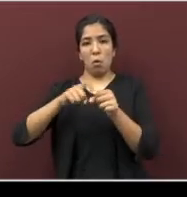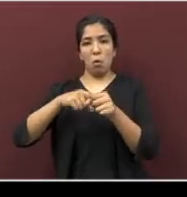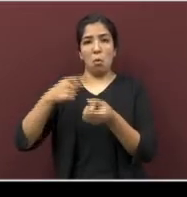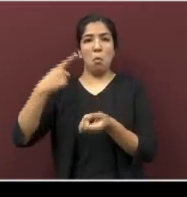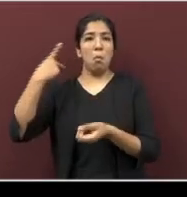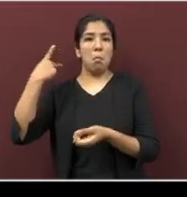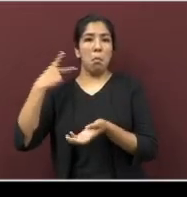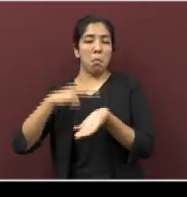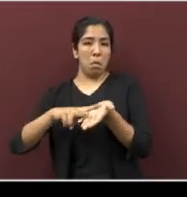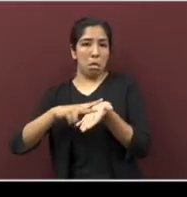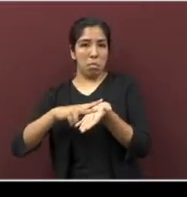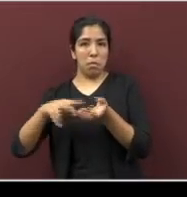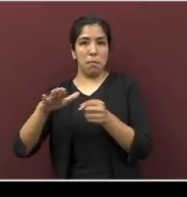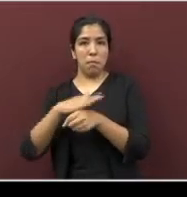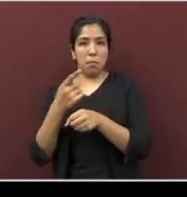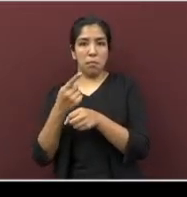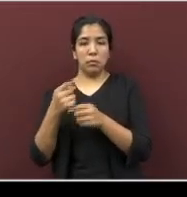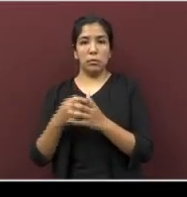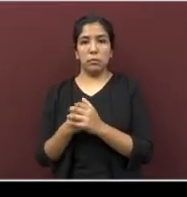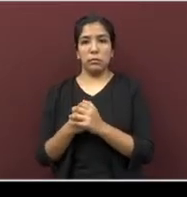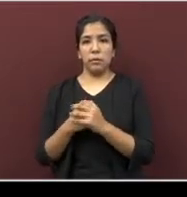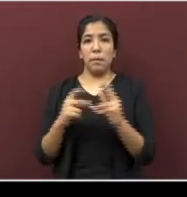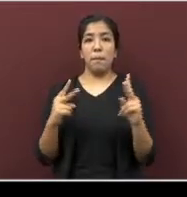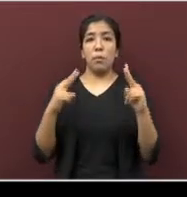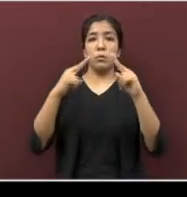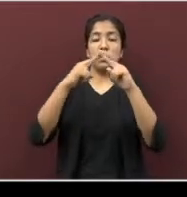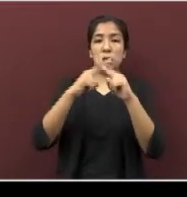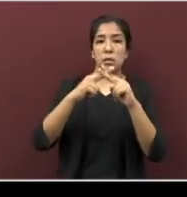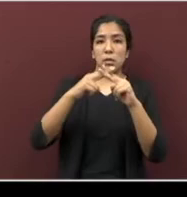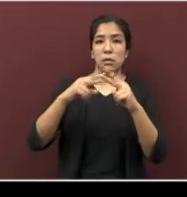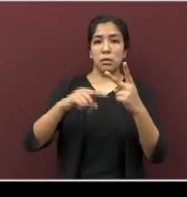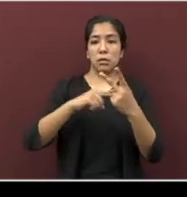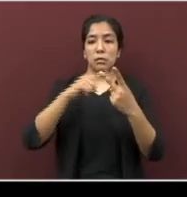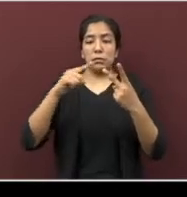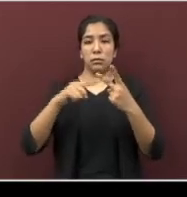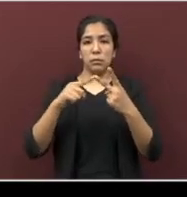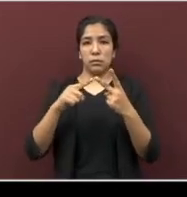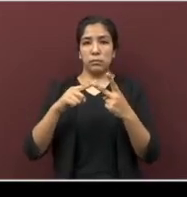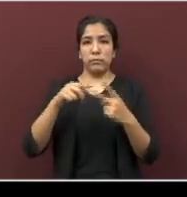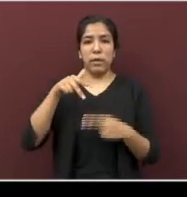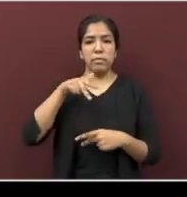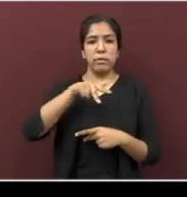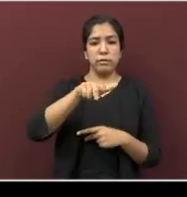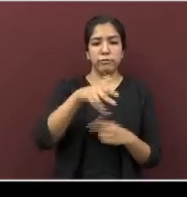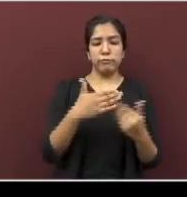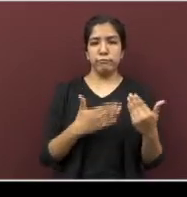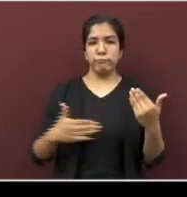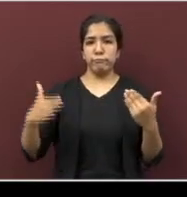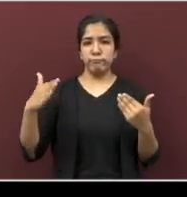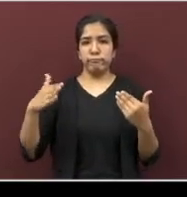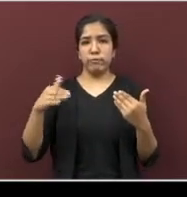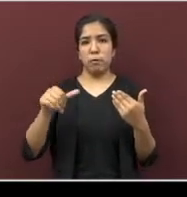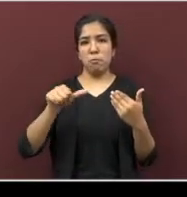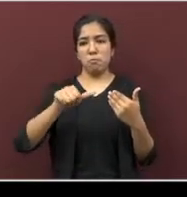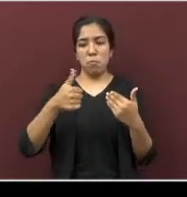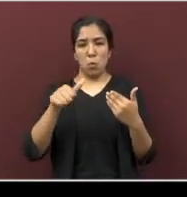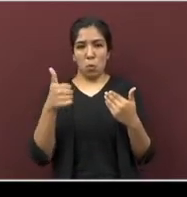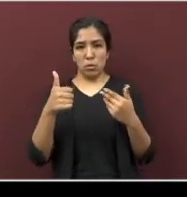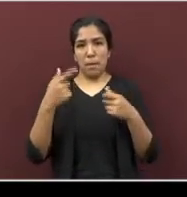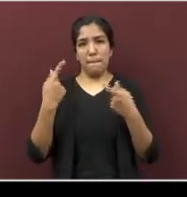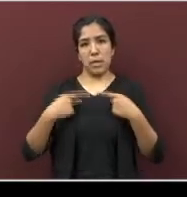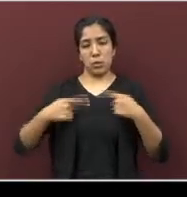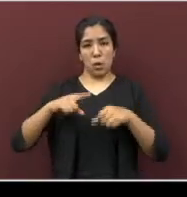tuxpan en naranja con 18 y 11 pacientes actuales pueblo viejo en amarillo con 6 y además